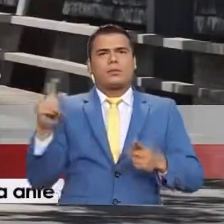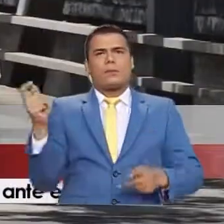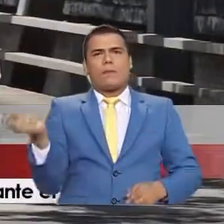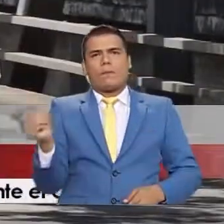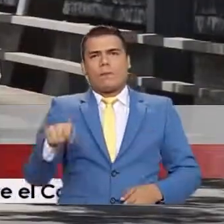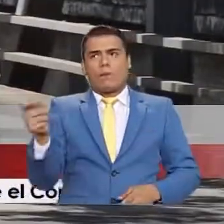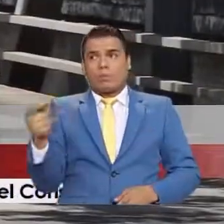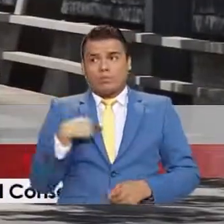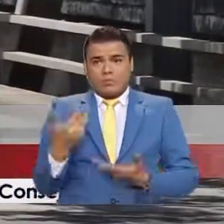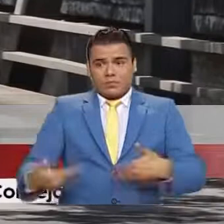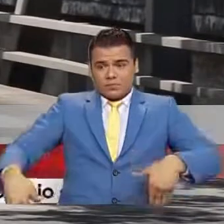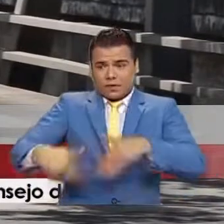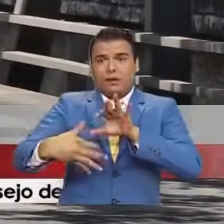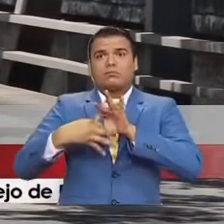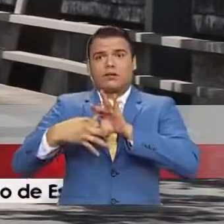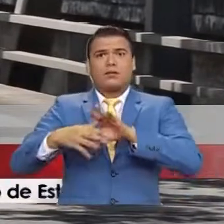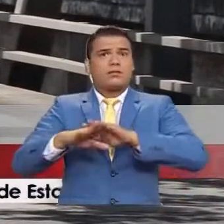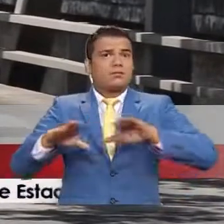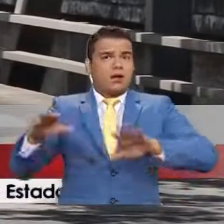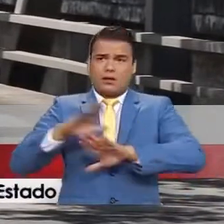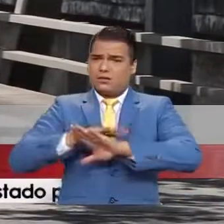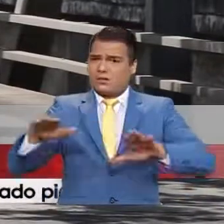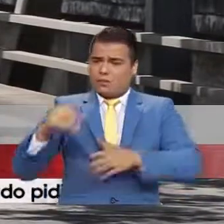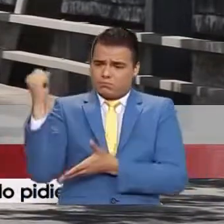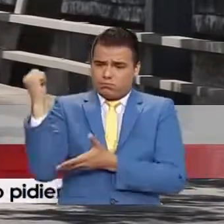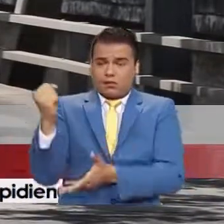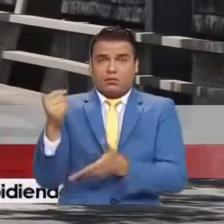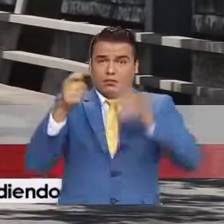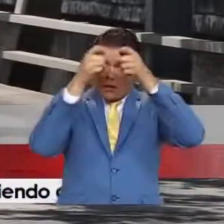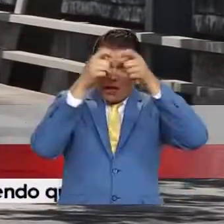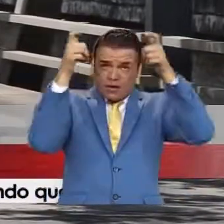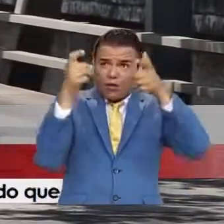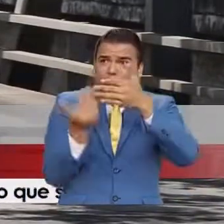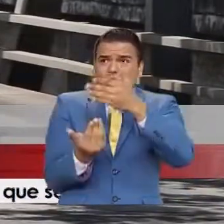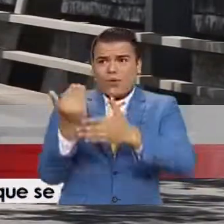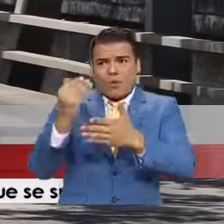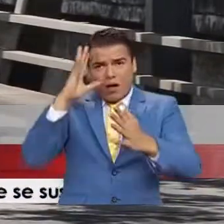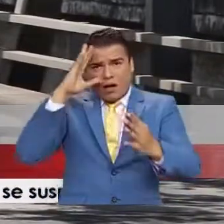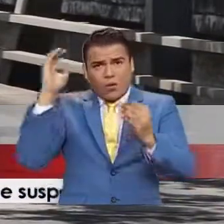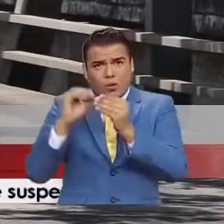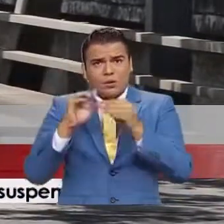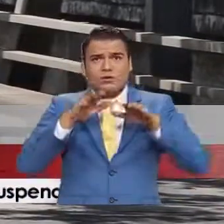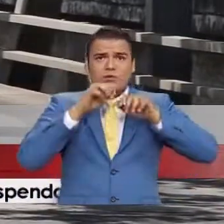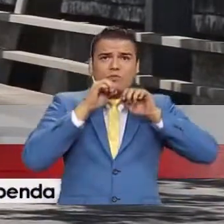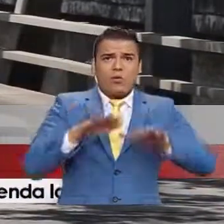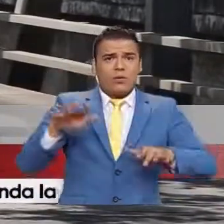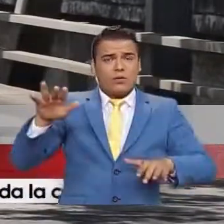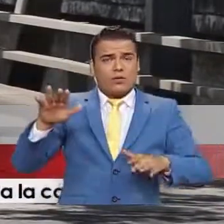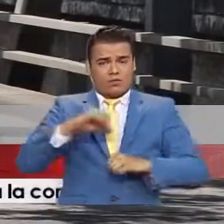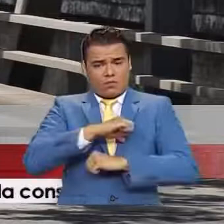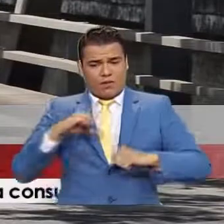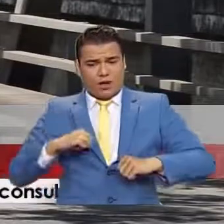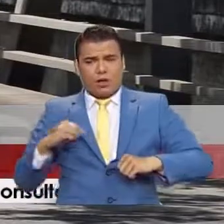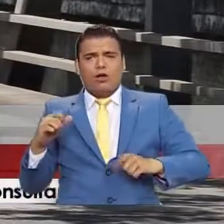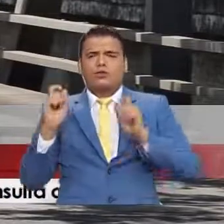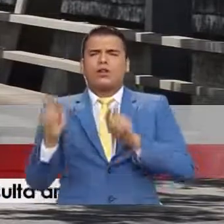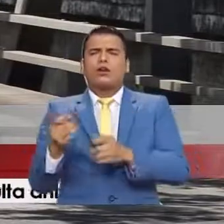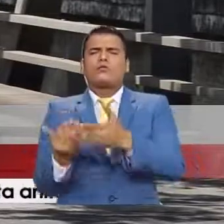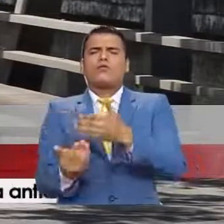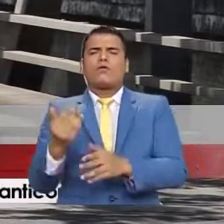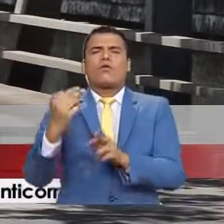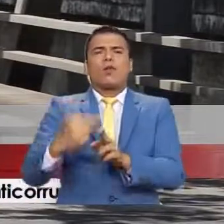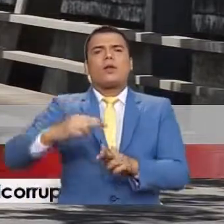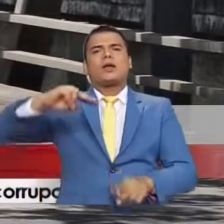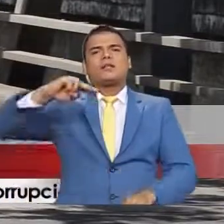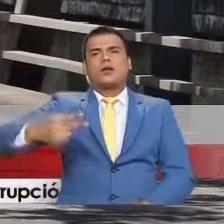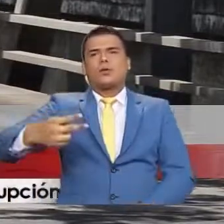económica y sería una irresponsabilidad del Estado permitir una nueva alianza público-privada donde le pondrán otro nombre para realizar una